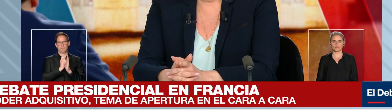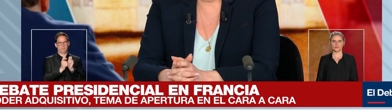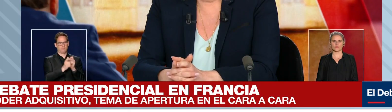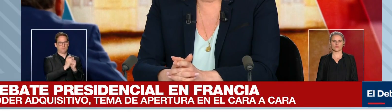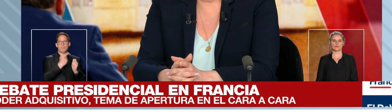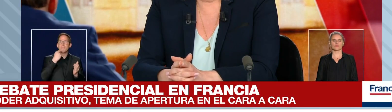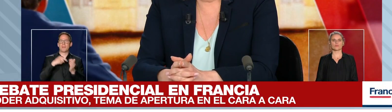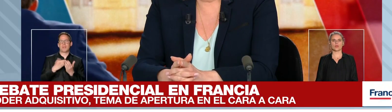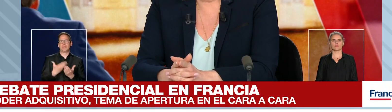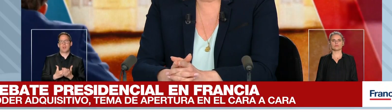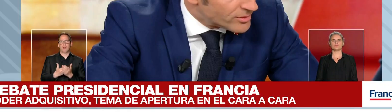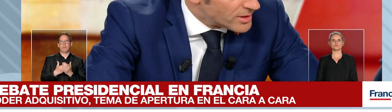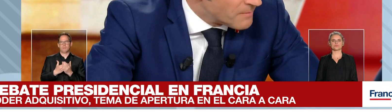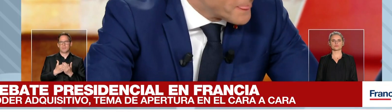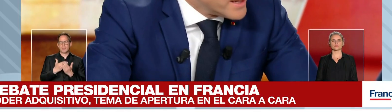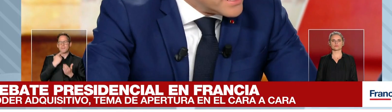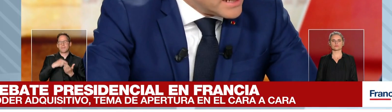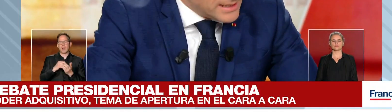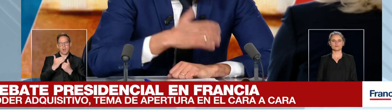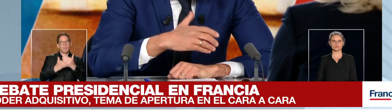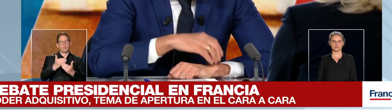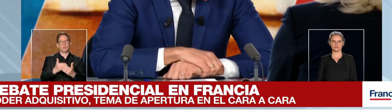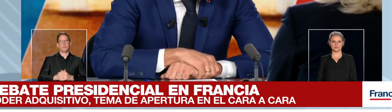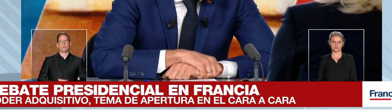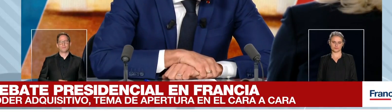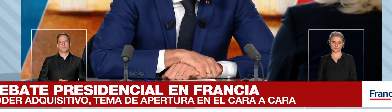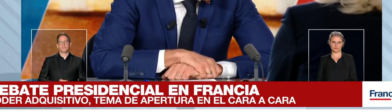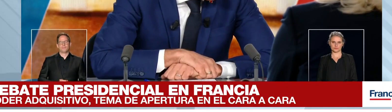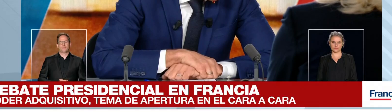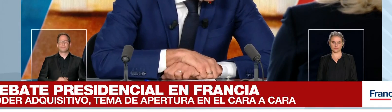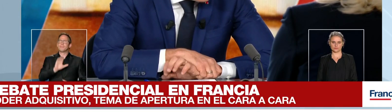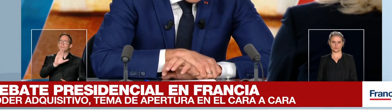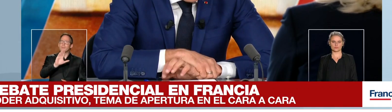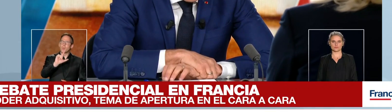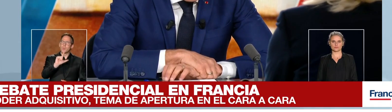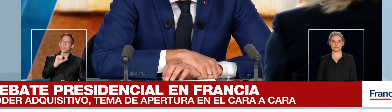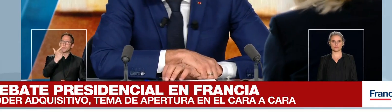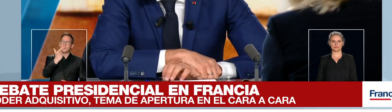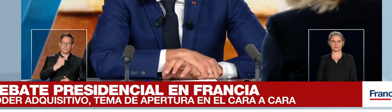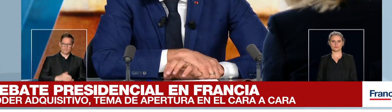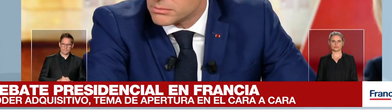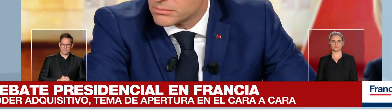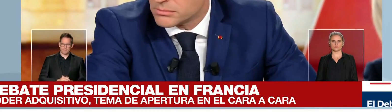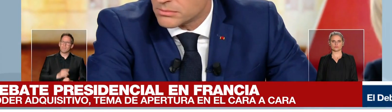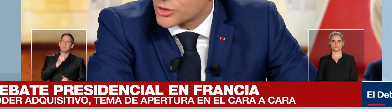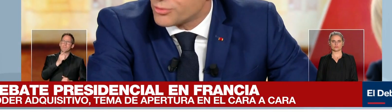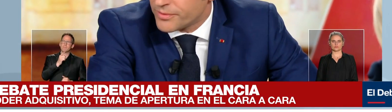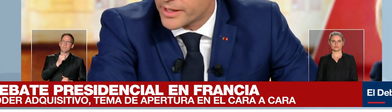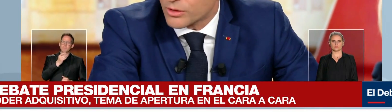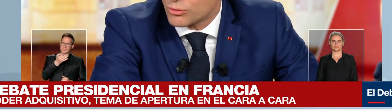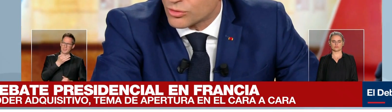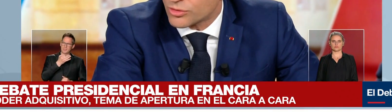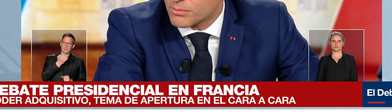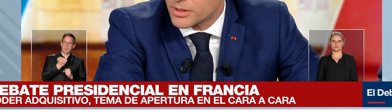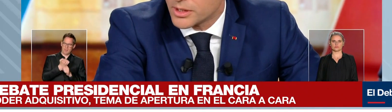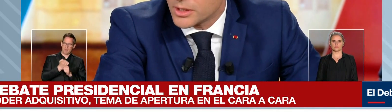energías fósiles, como comenzamos a hacer, y es una estrategia que quiero continuar. Lo segundo es el trabajo.